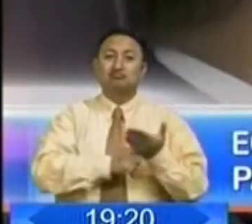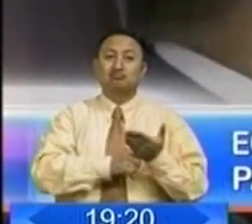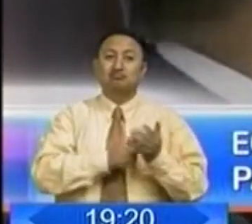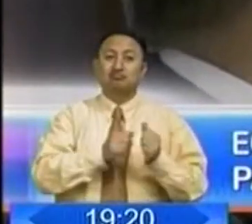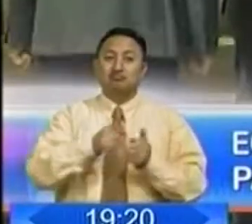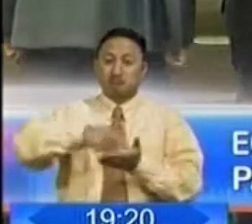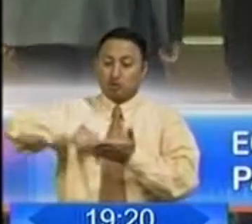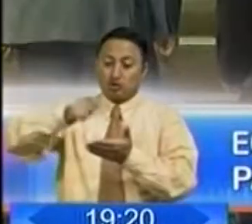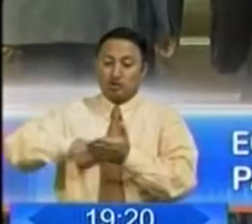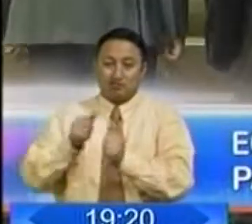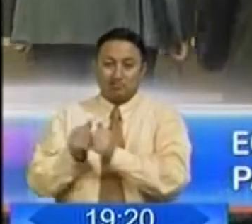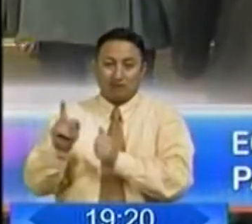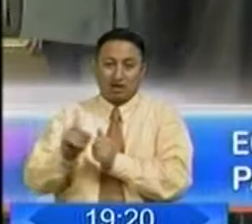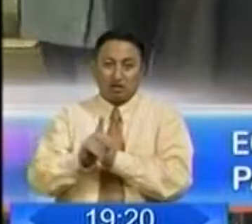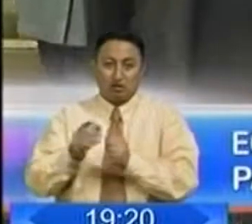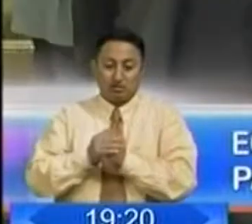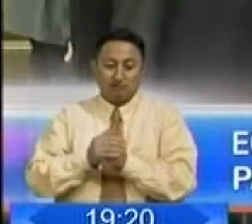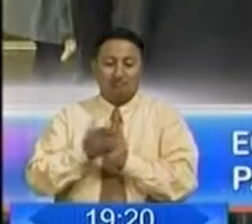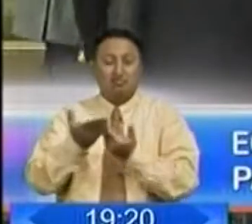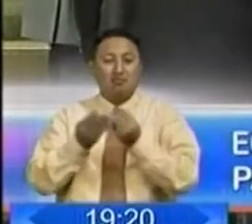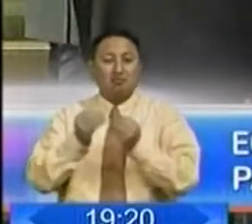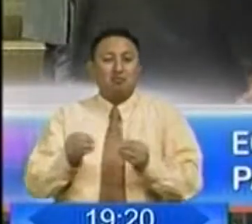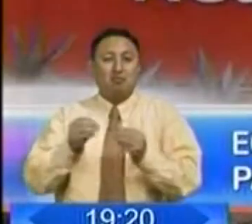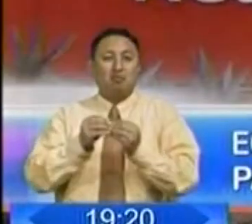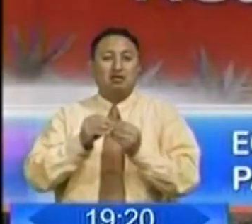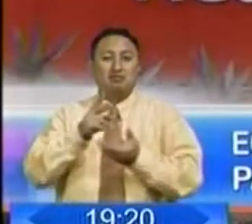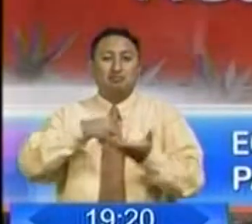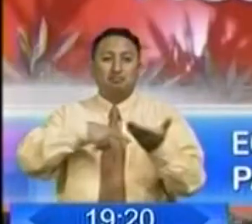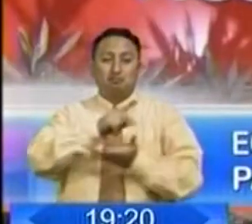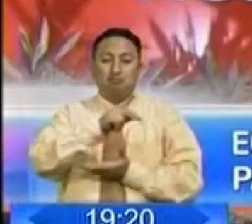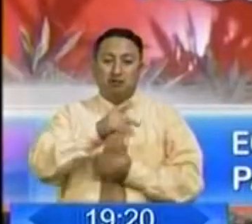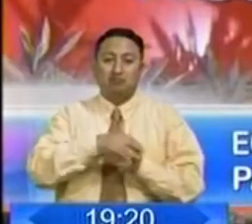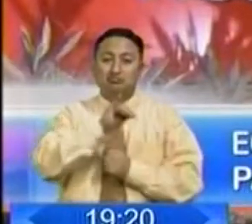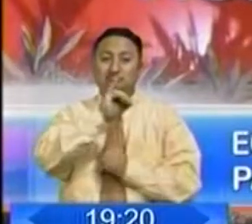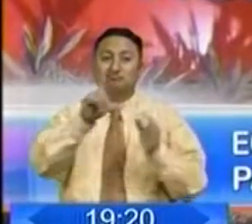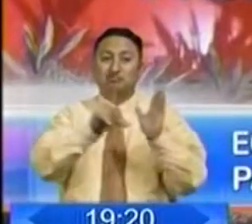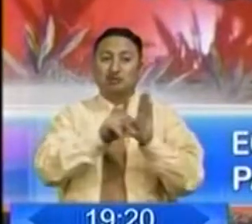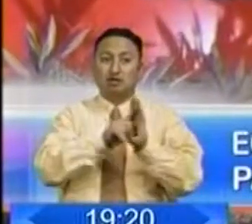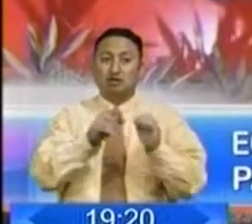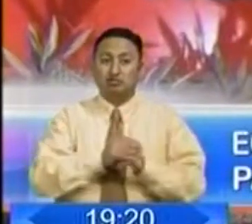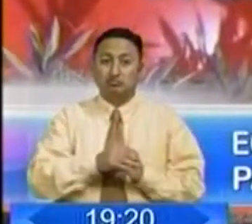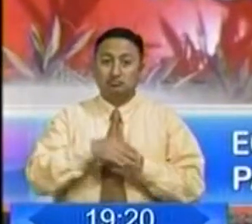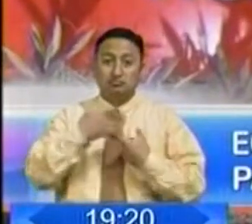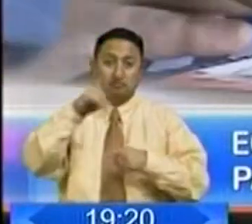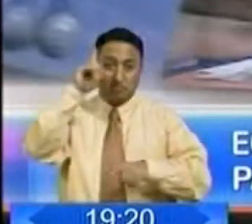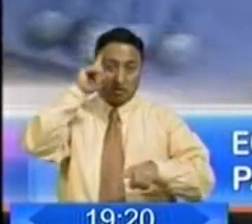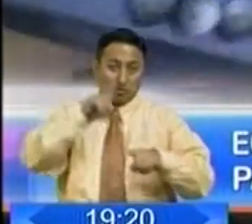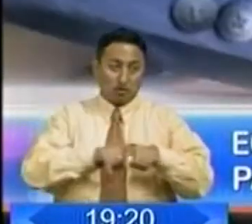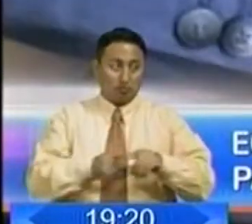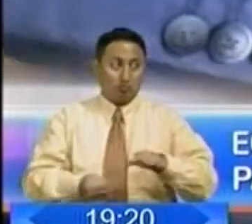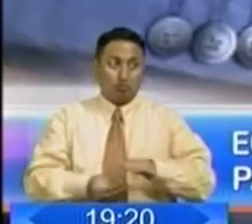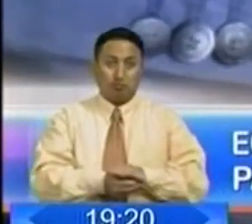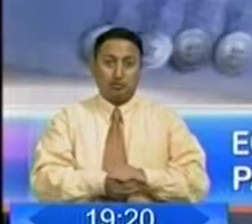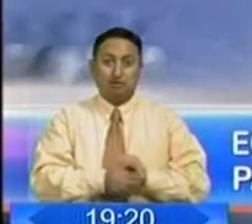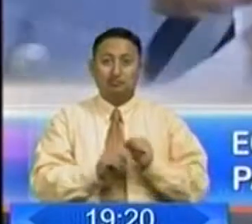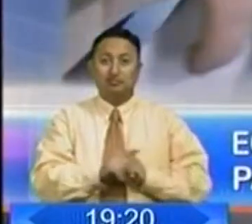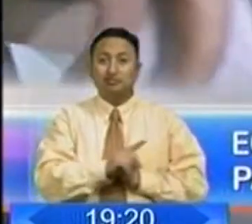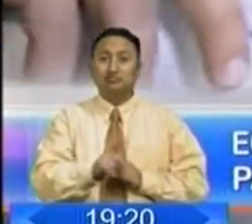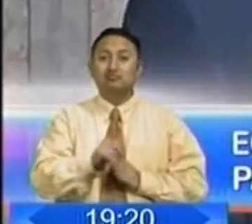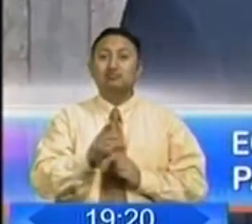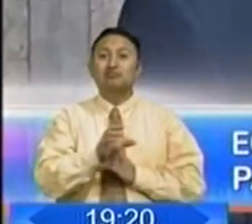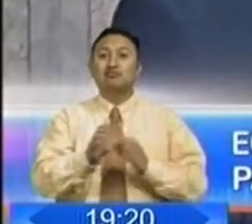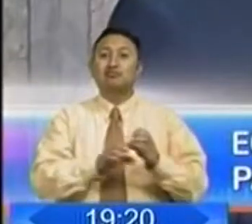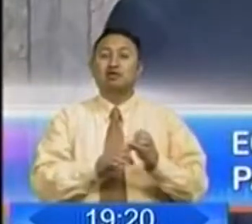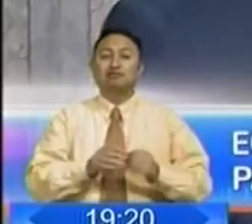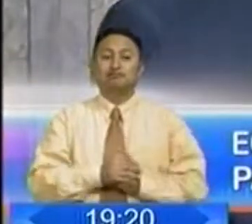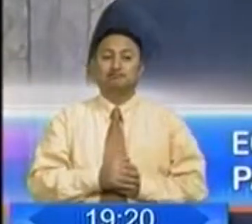contrato, posibles costos adicionales sin sustento, pagos ilegales, acuerdos colusorios y costos financieros.